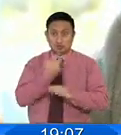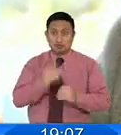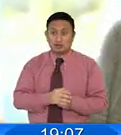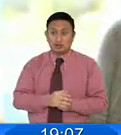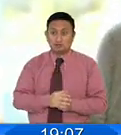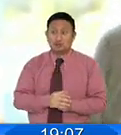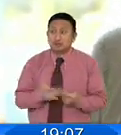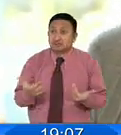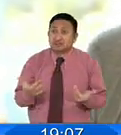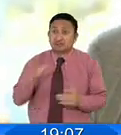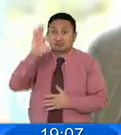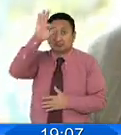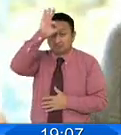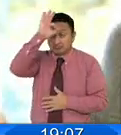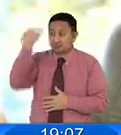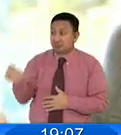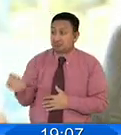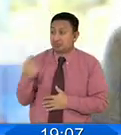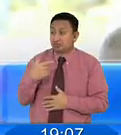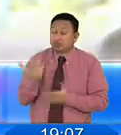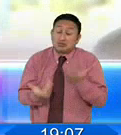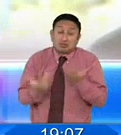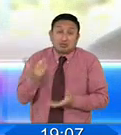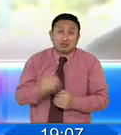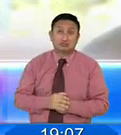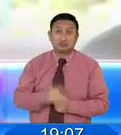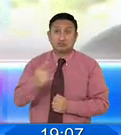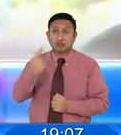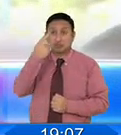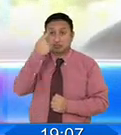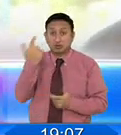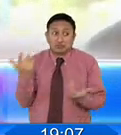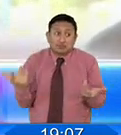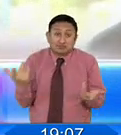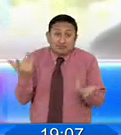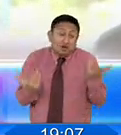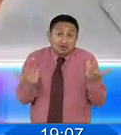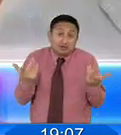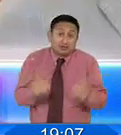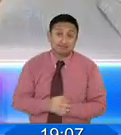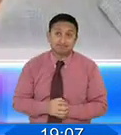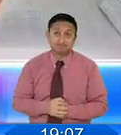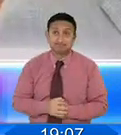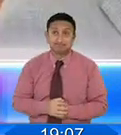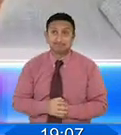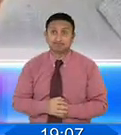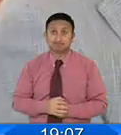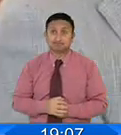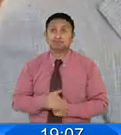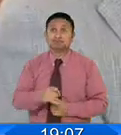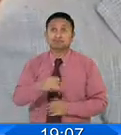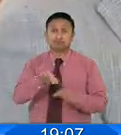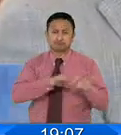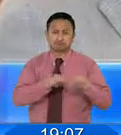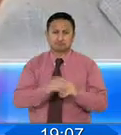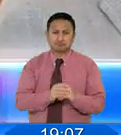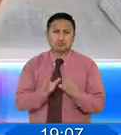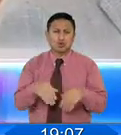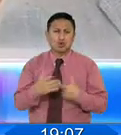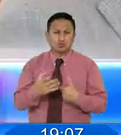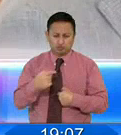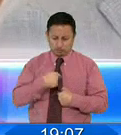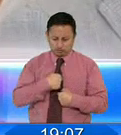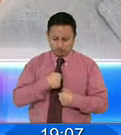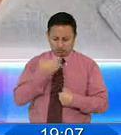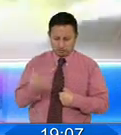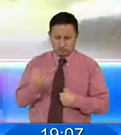momento me contagié. Pudo haberse ingresado por los ojos, posiblemente. El burgomaestre explicó cómo se dio cuenta que estaba